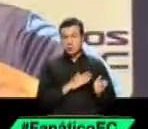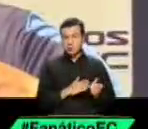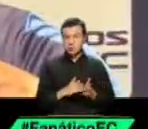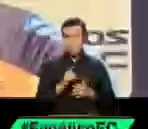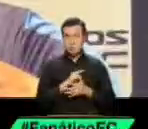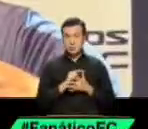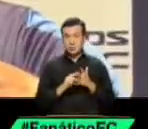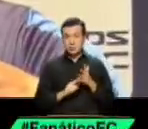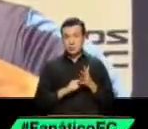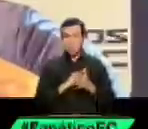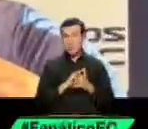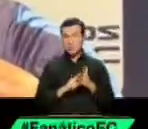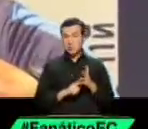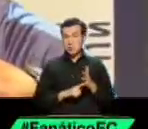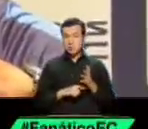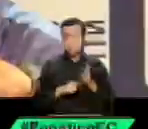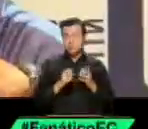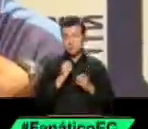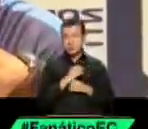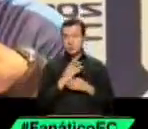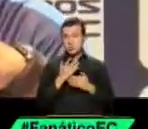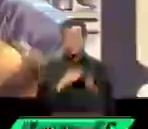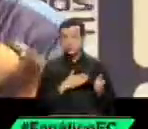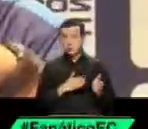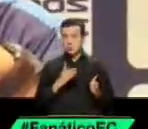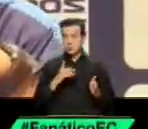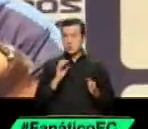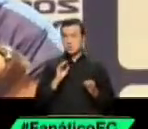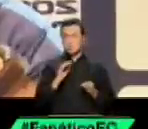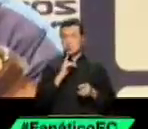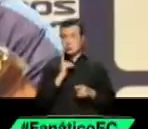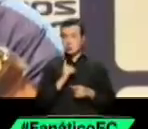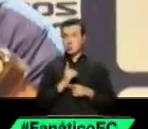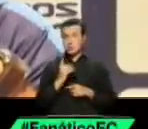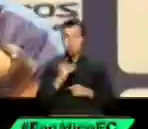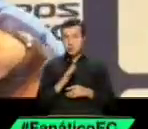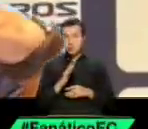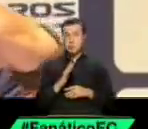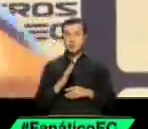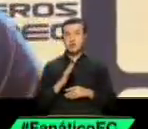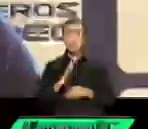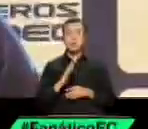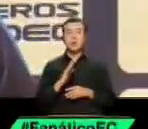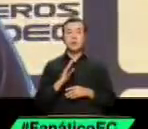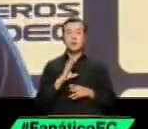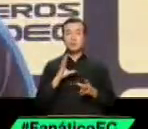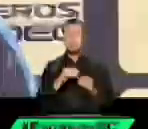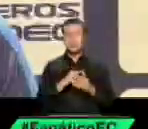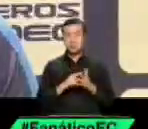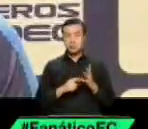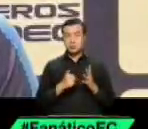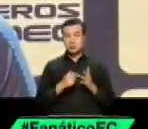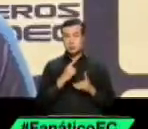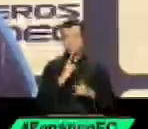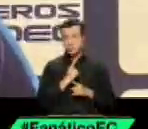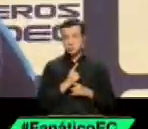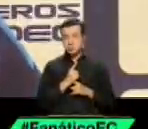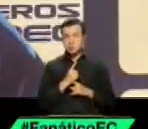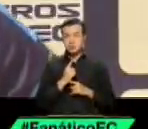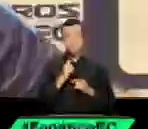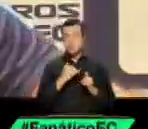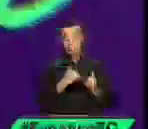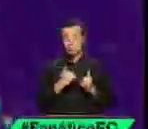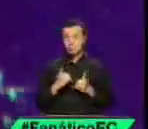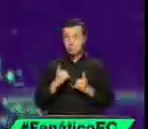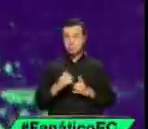tratar de ratificar en resultados los buenos rendimientos que hemos tenido por momentos en los